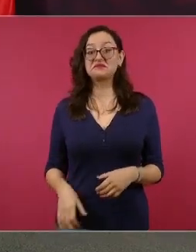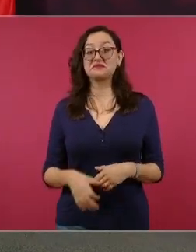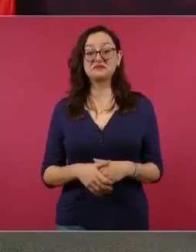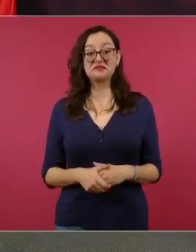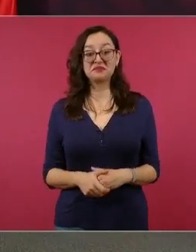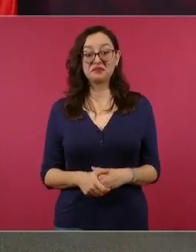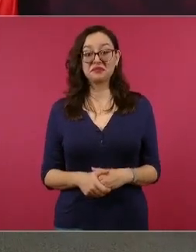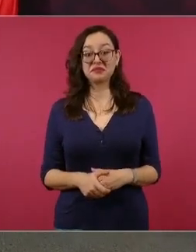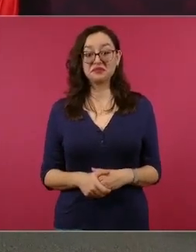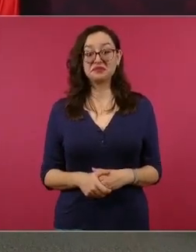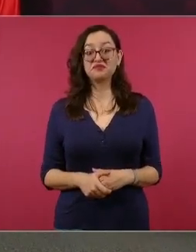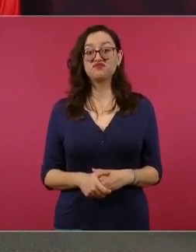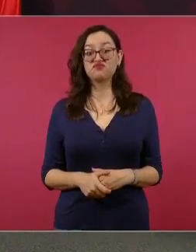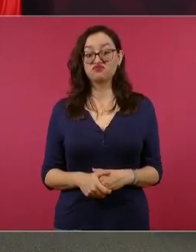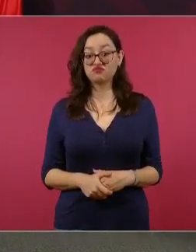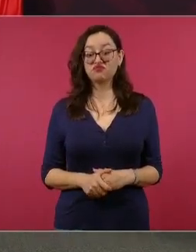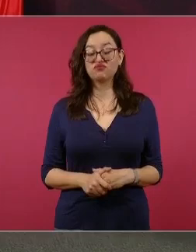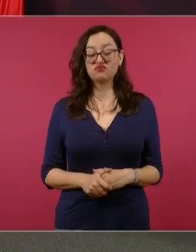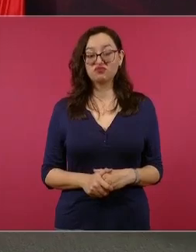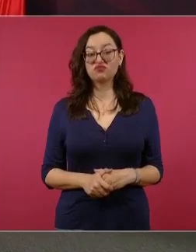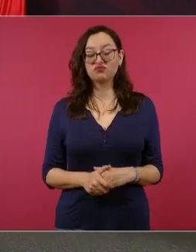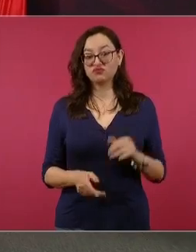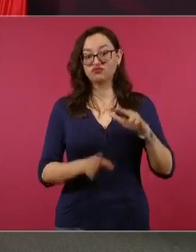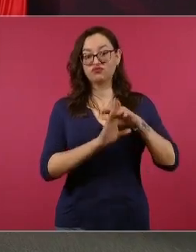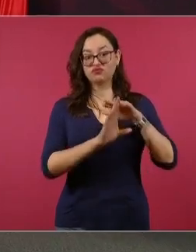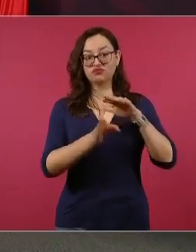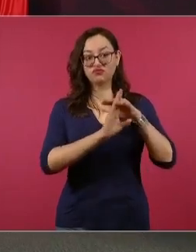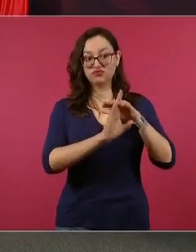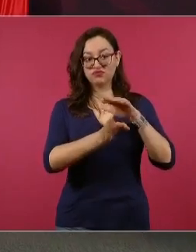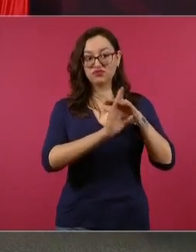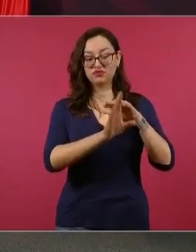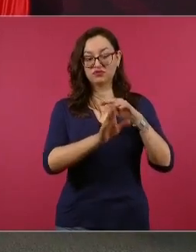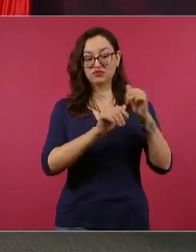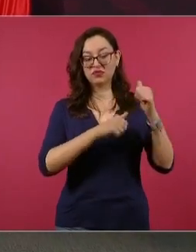ni los dólares que me dan los migrantes